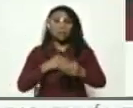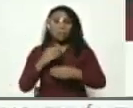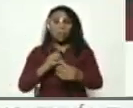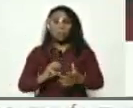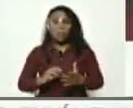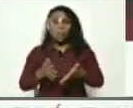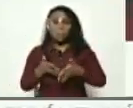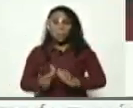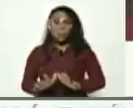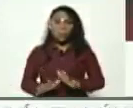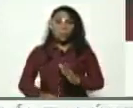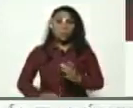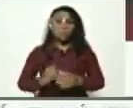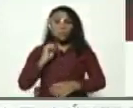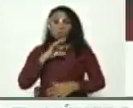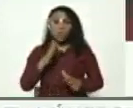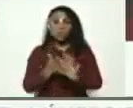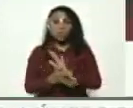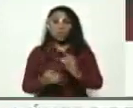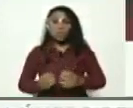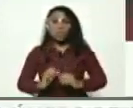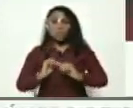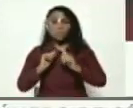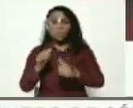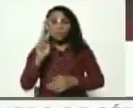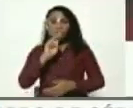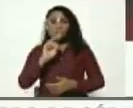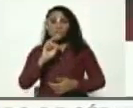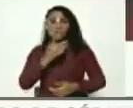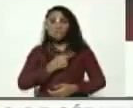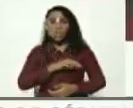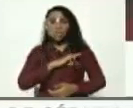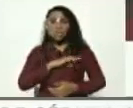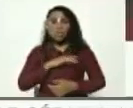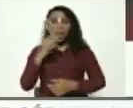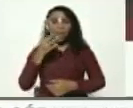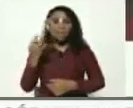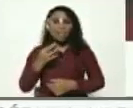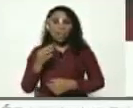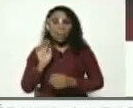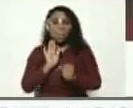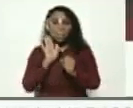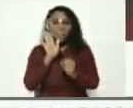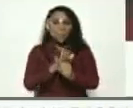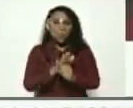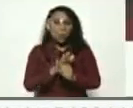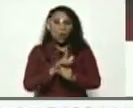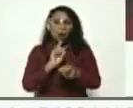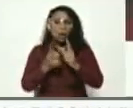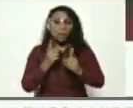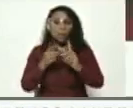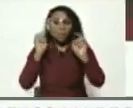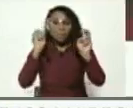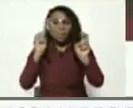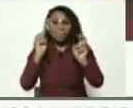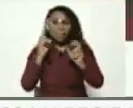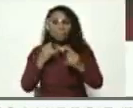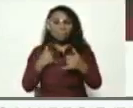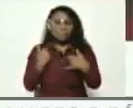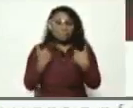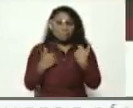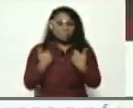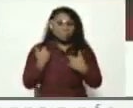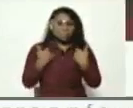insurgente para falsificar la realidad, para ocultar asuntos que pueden resultar incómodos. Nosotros